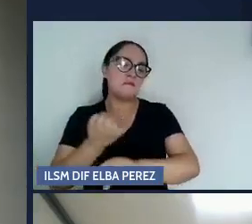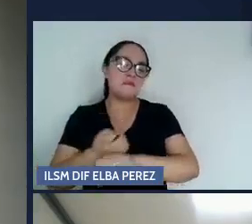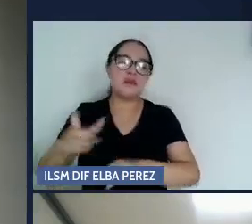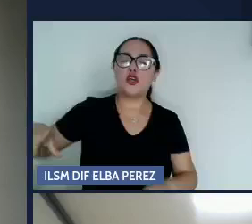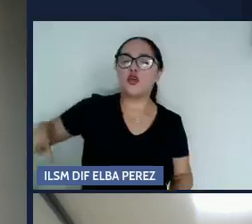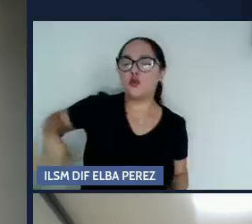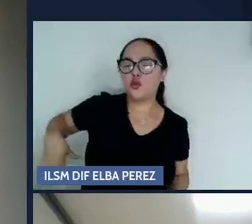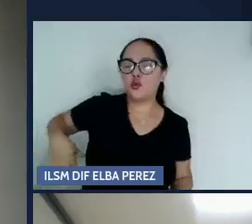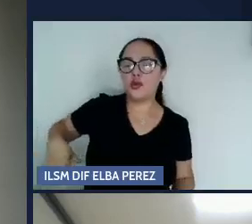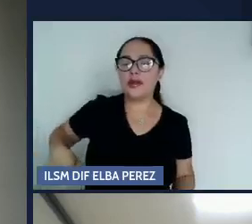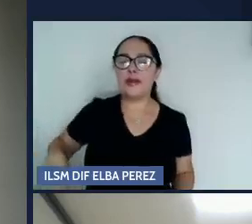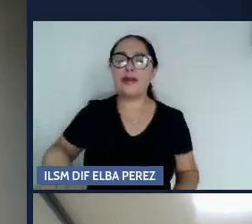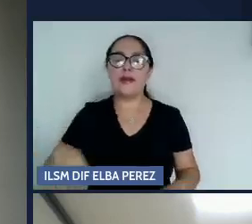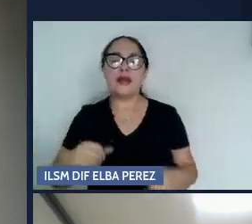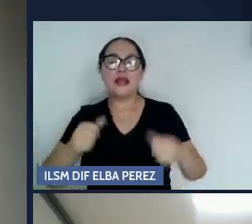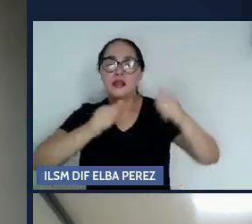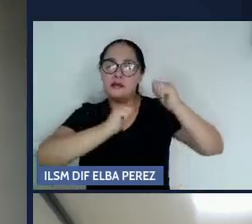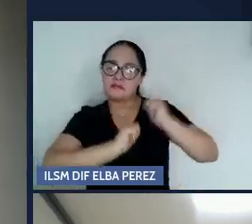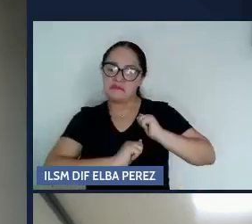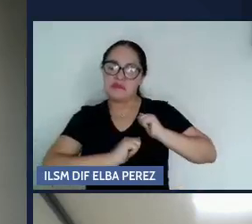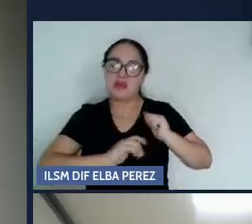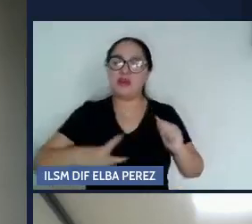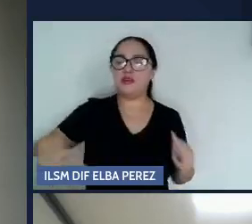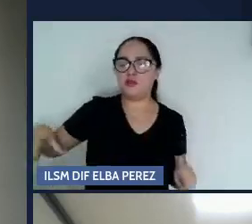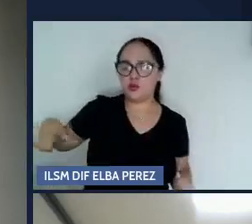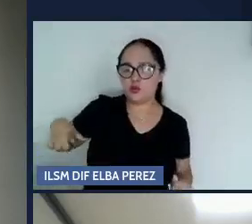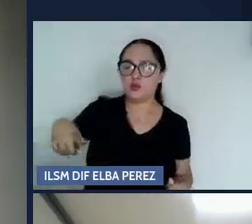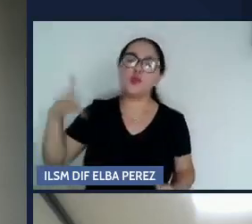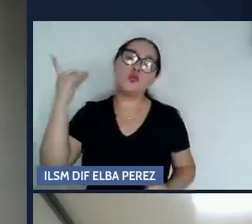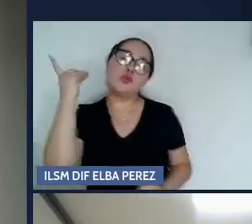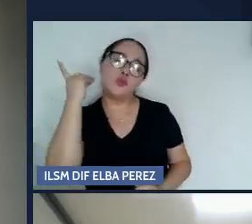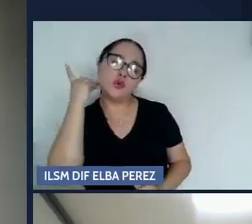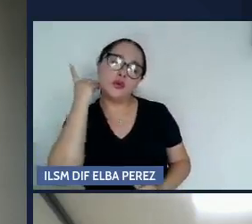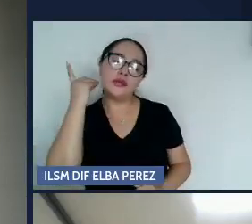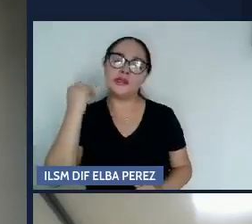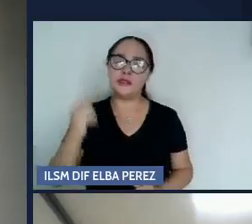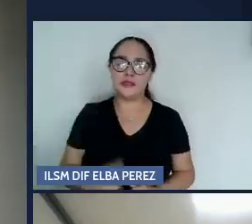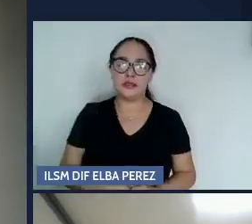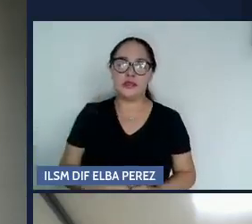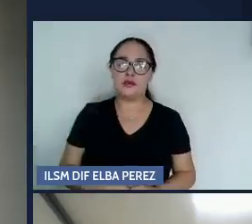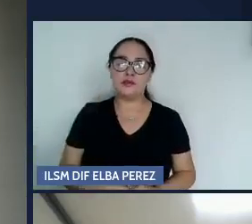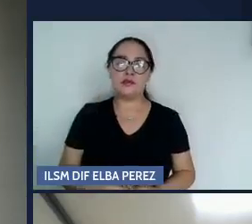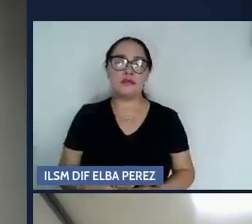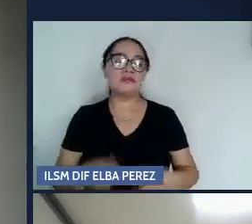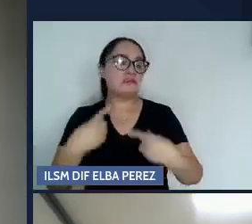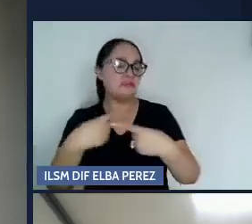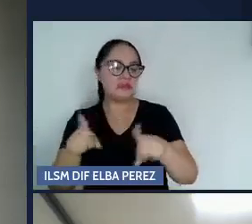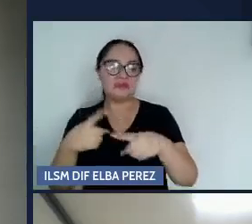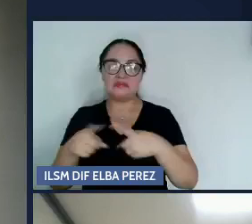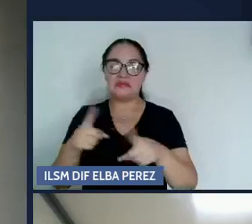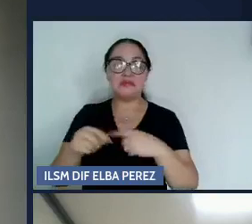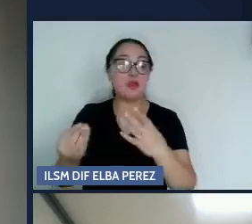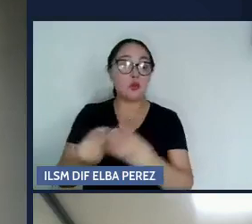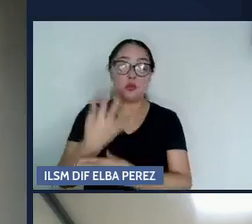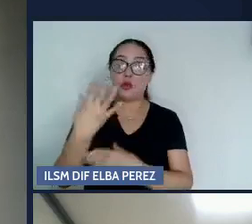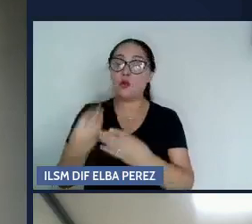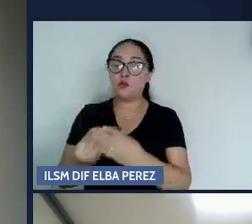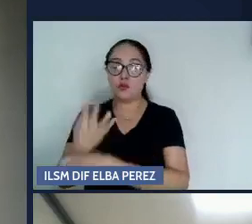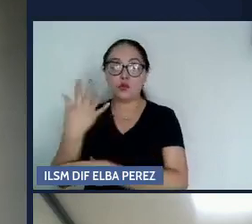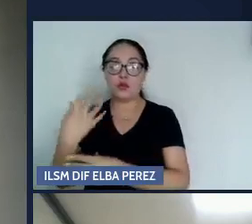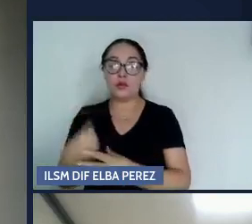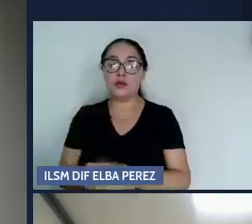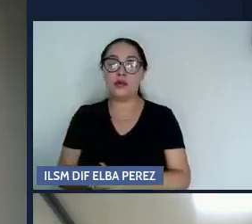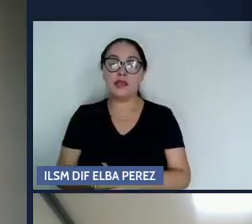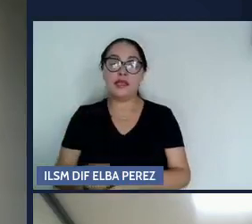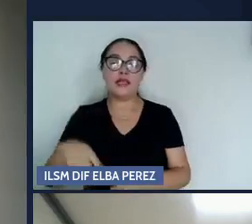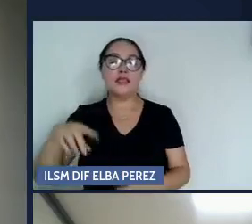gobierno, diputaciones federales, renovación de ayuntamientos o de alcaldías. Y en elección